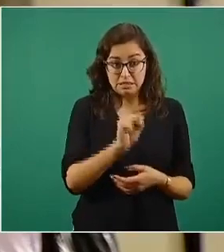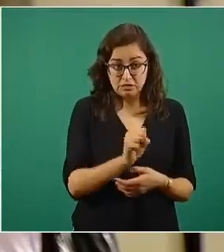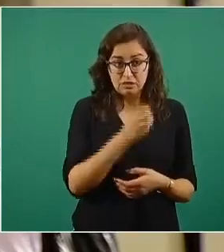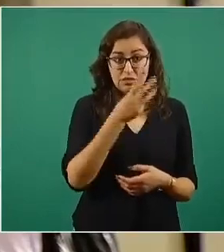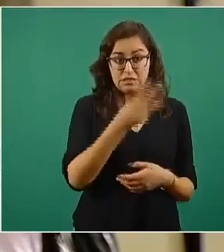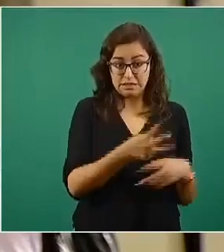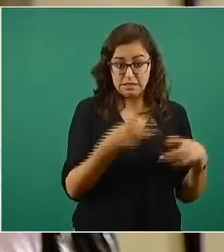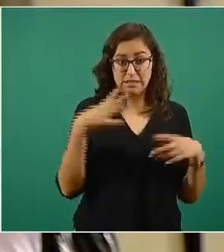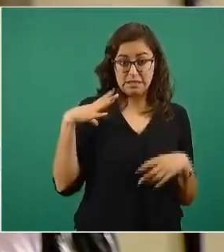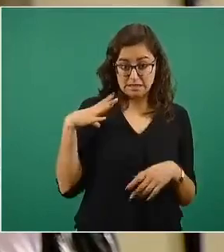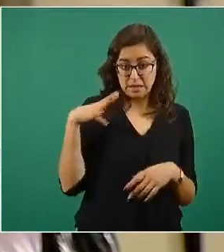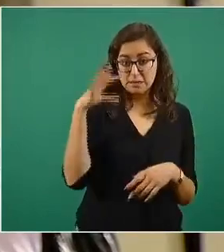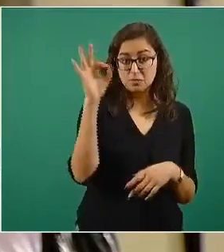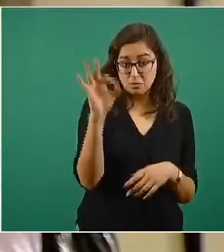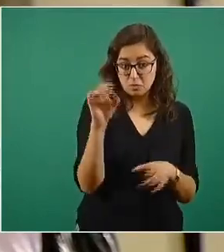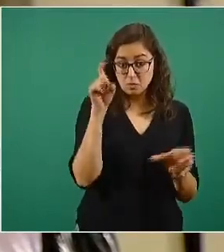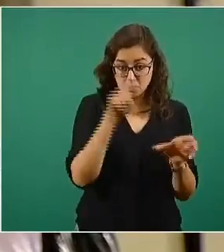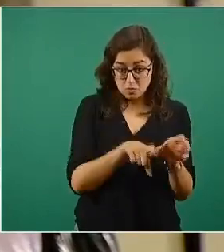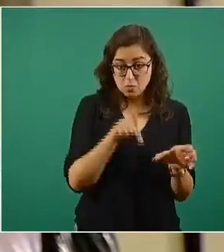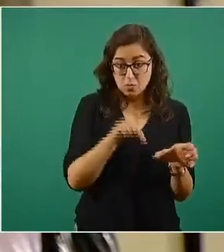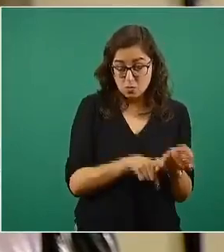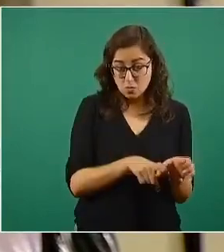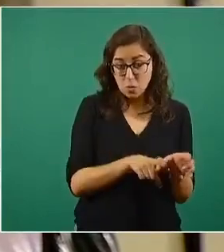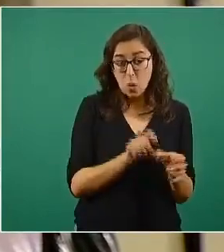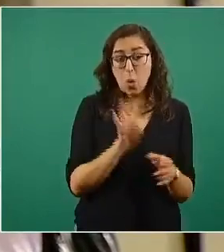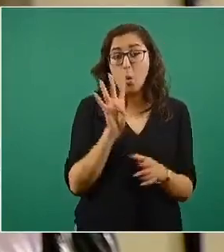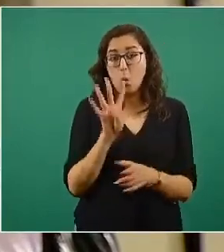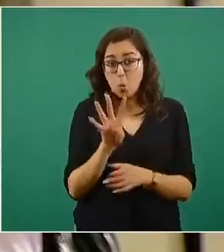5,163 voluntarios, de las cuales